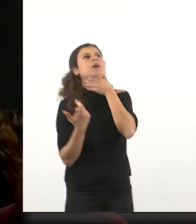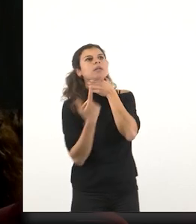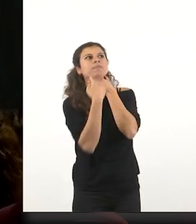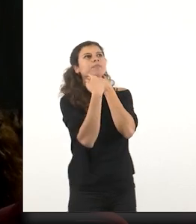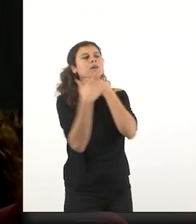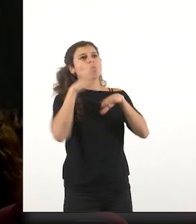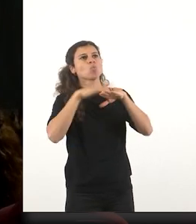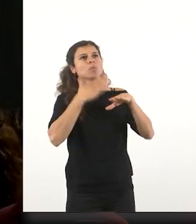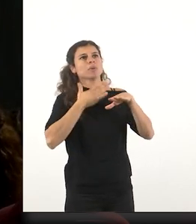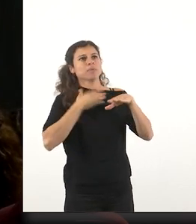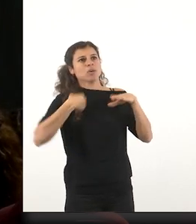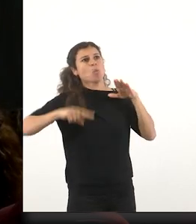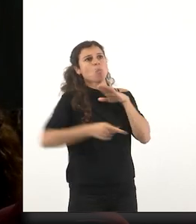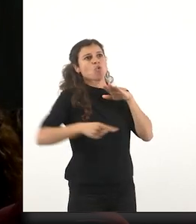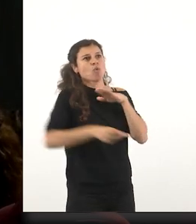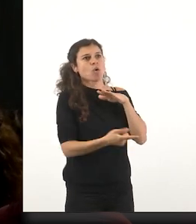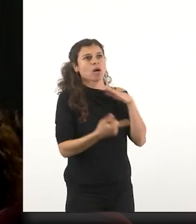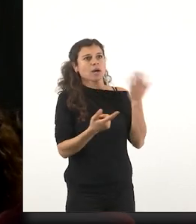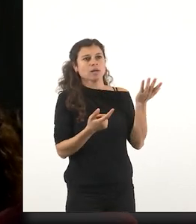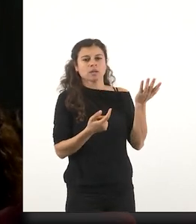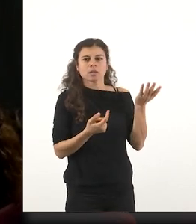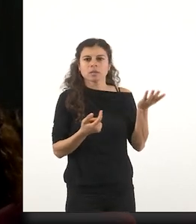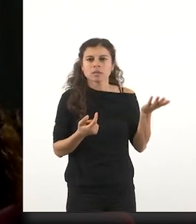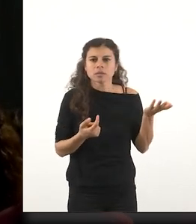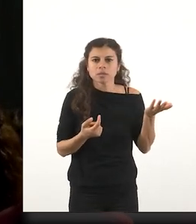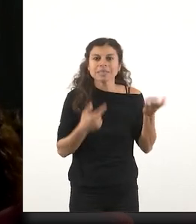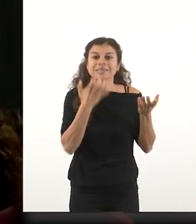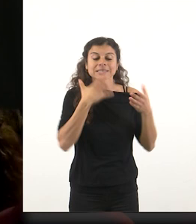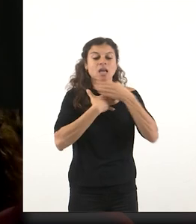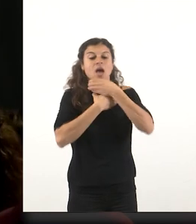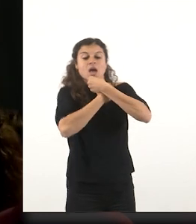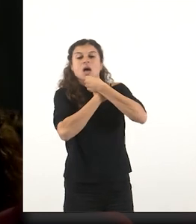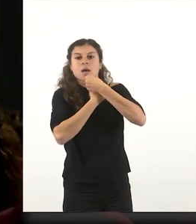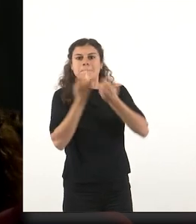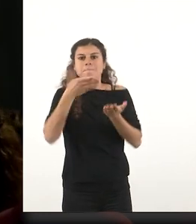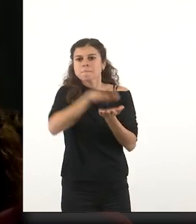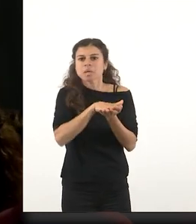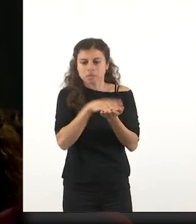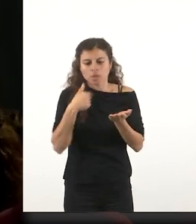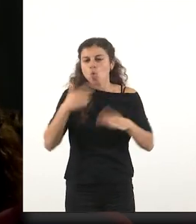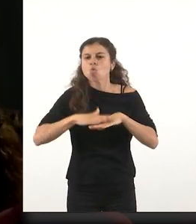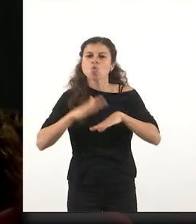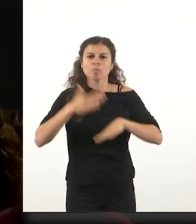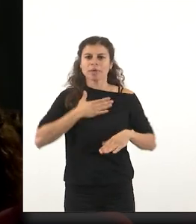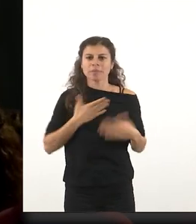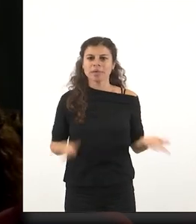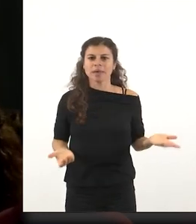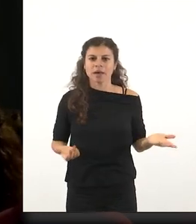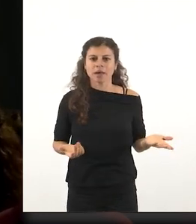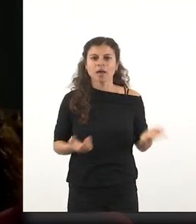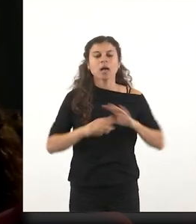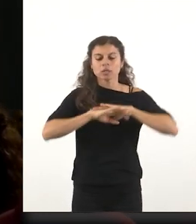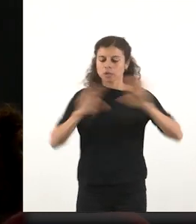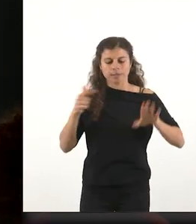provoca? ¿Para qué lo provocas? Pensé. Si a mí antes no me llega a apretar y me mata, yo me hubiera muerto con culpa. Digo, las cosas hay que olvidarlas y a pasar páginas, como